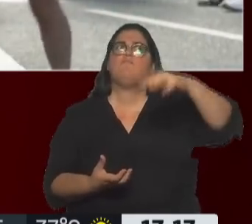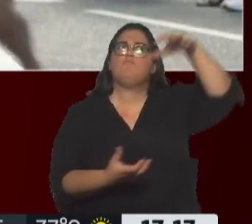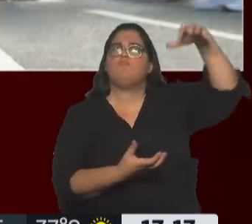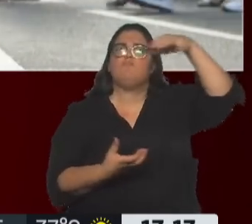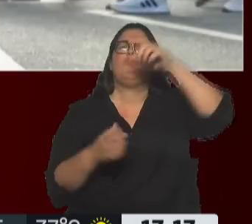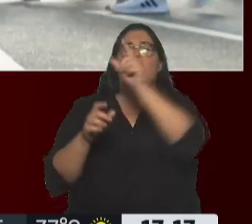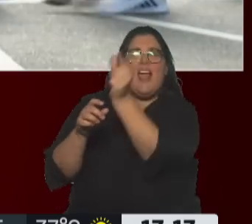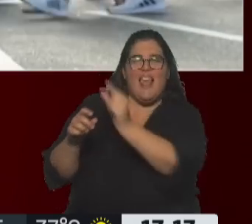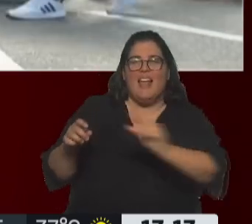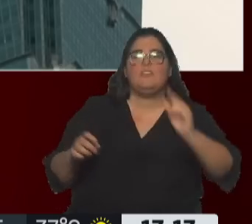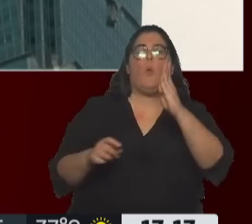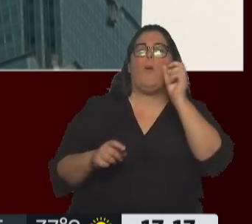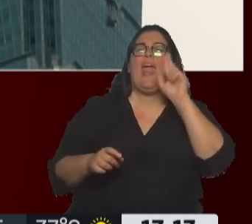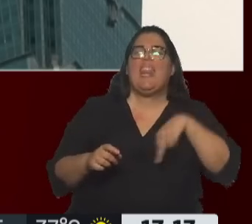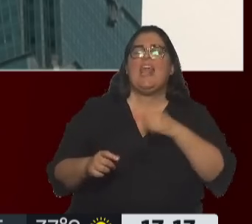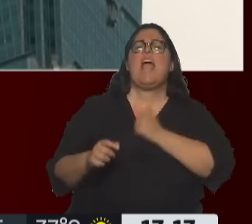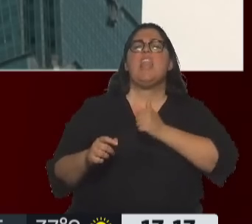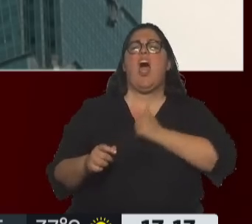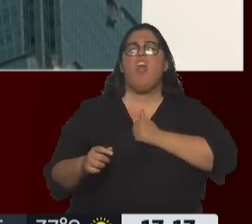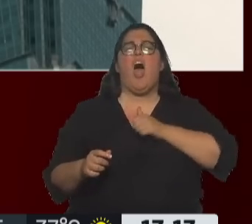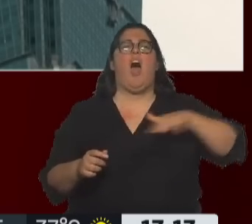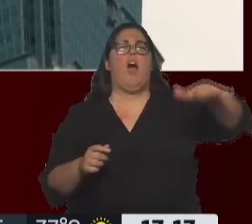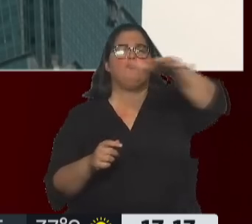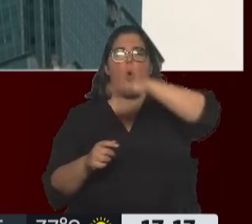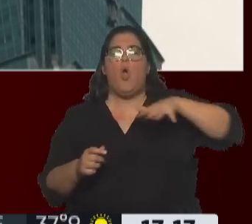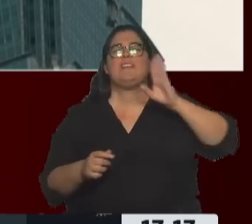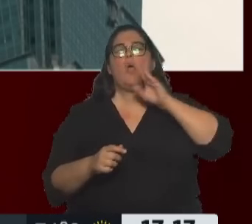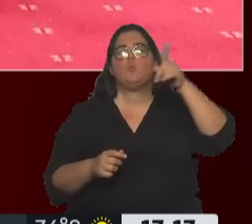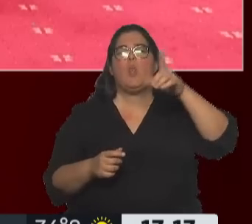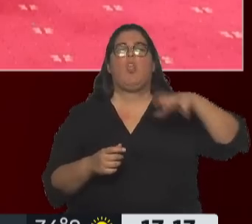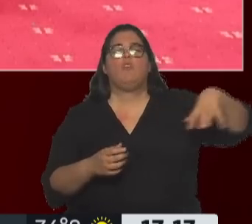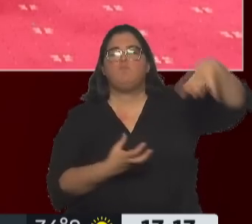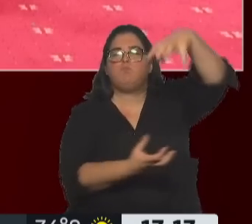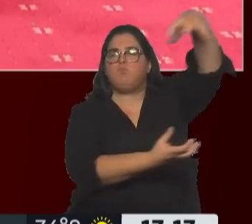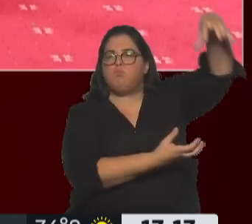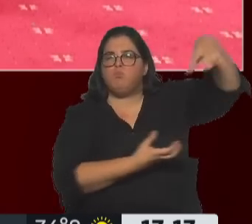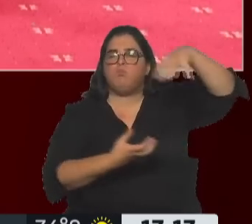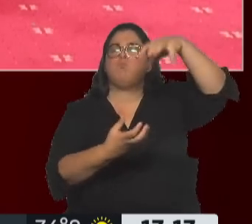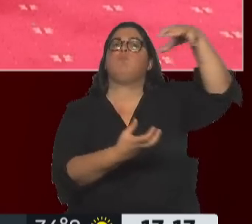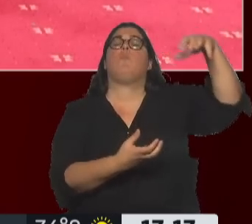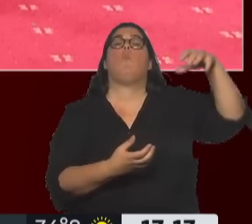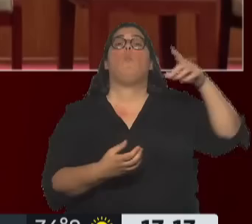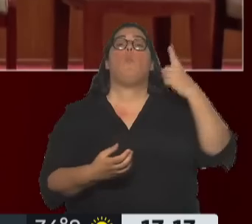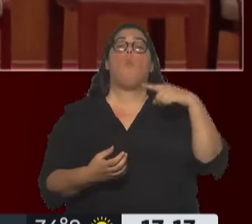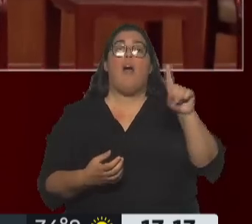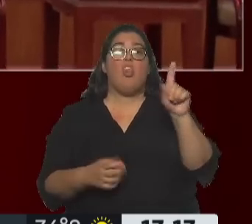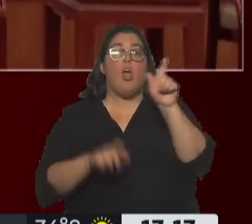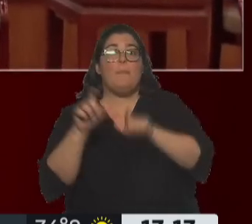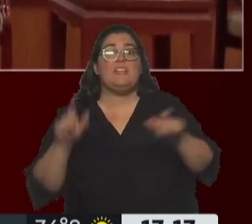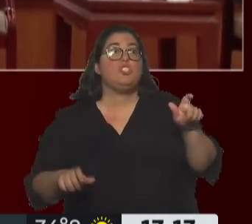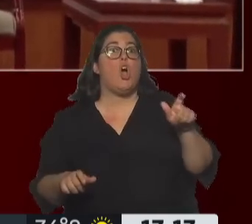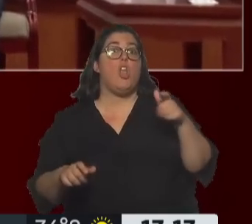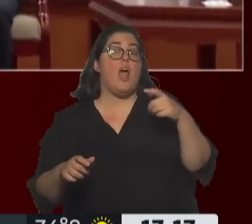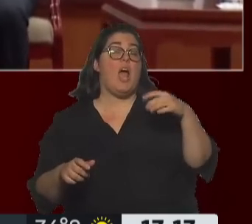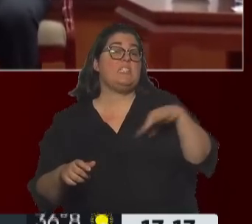de Bering, llega a Canadá, varios días sobre el territorio estadounidense, y recién cuando lo divisan algunas personas de